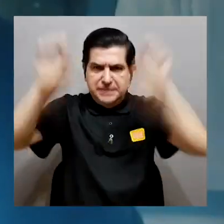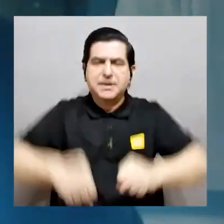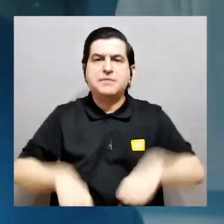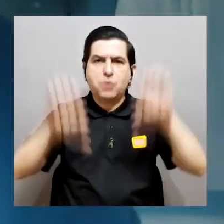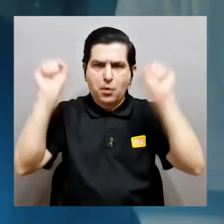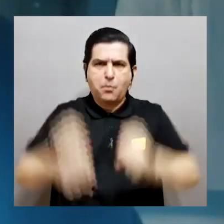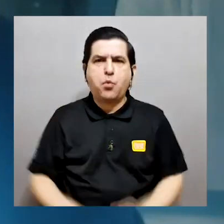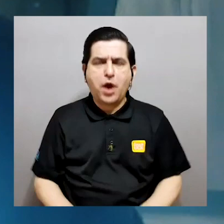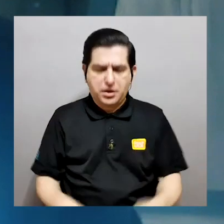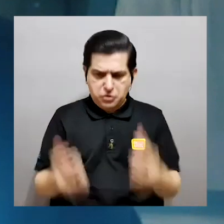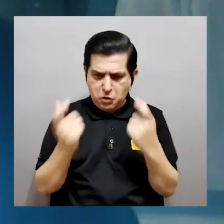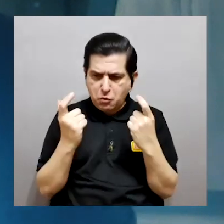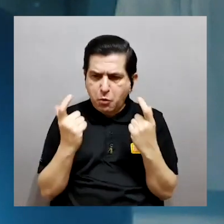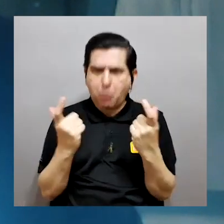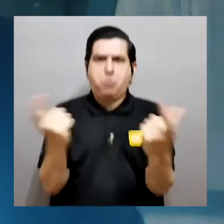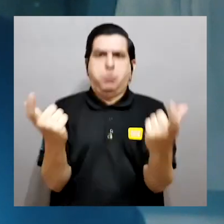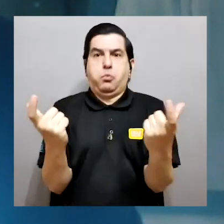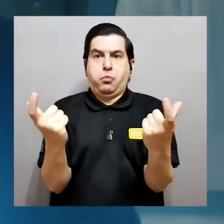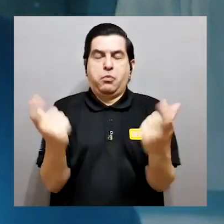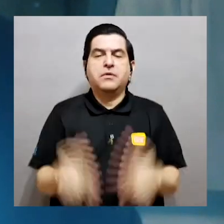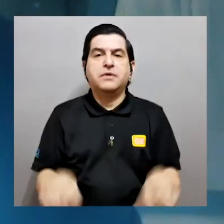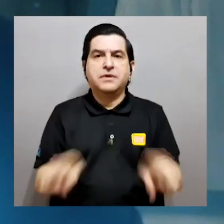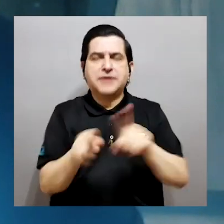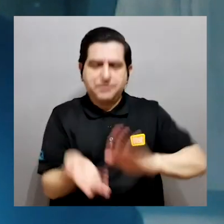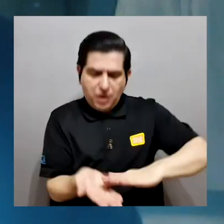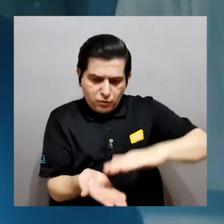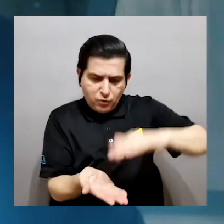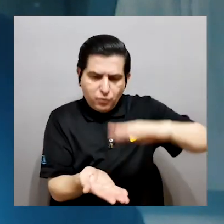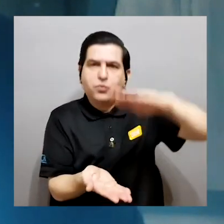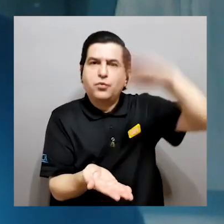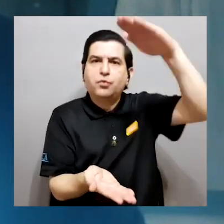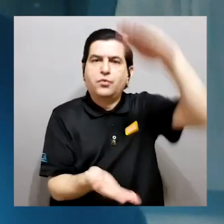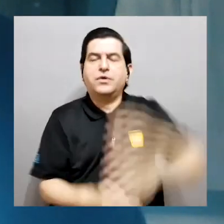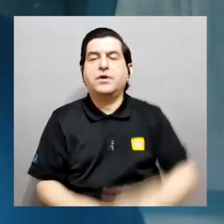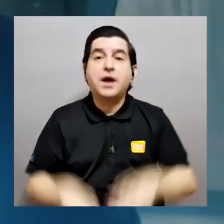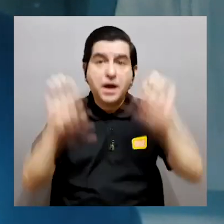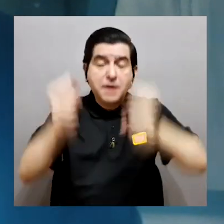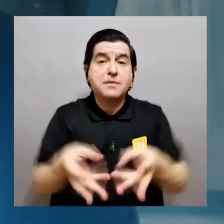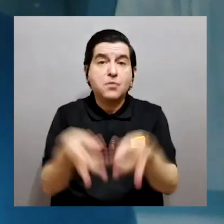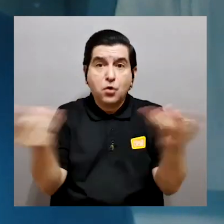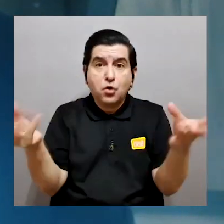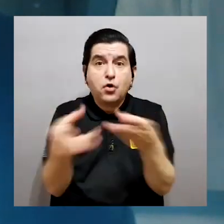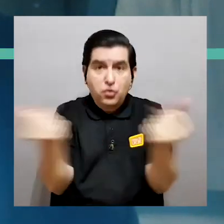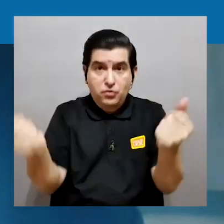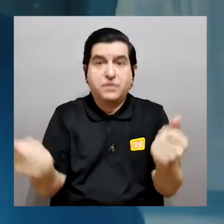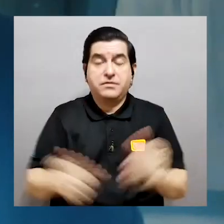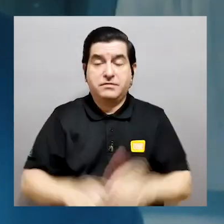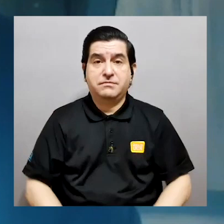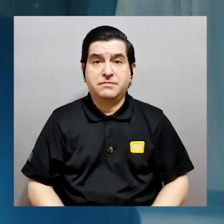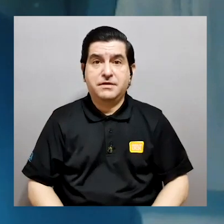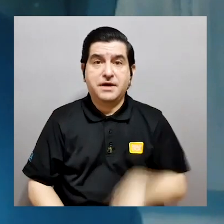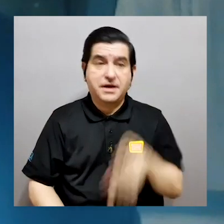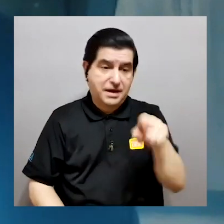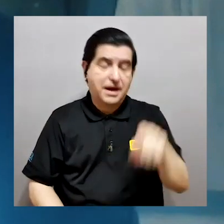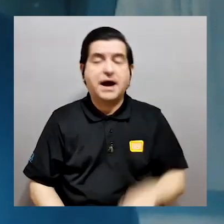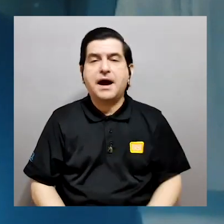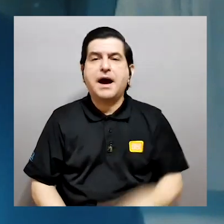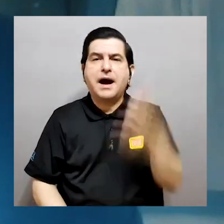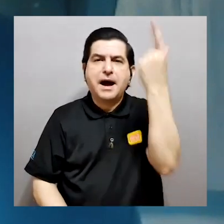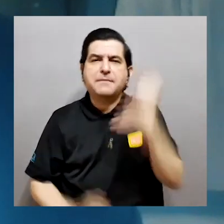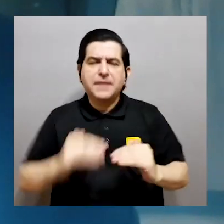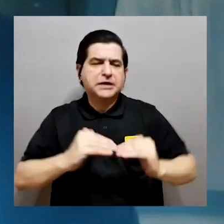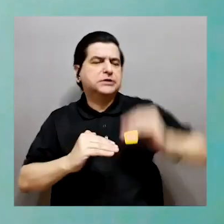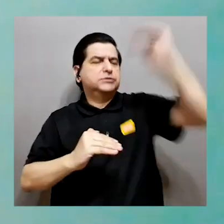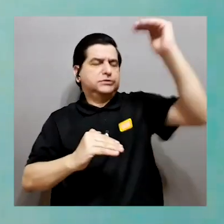puede capitalizarse, puede empezar a crecer y dar soluciones, ¿verdad?, y pensiones